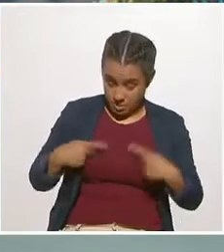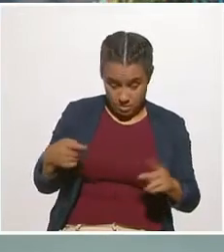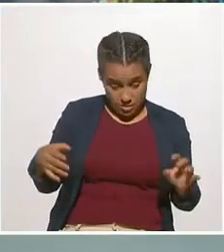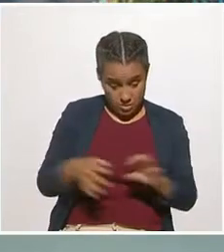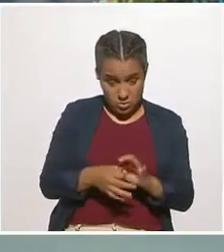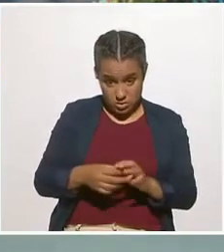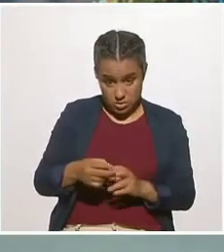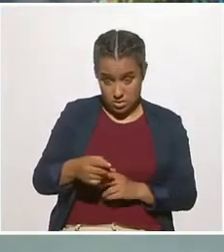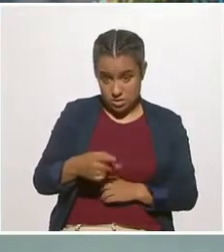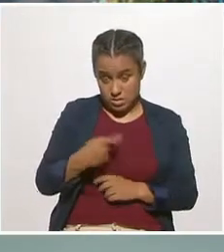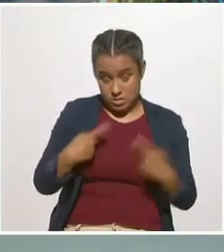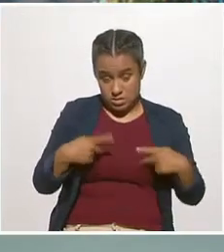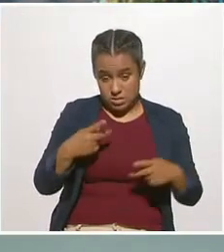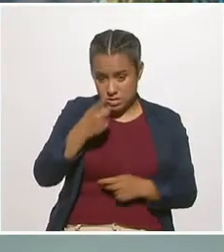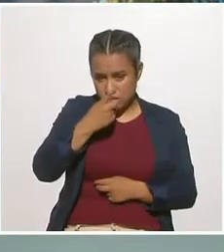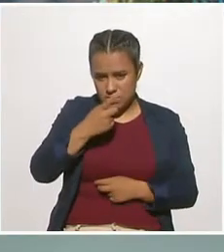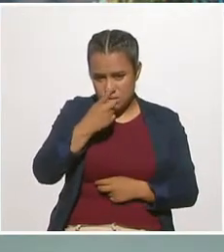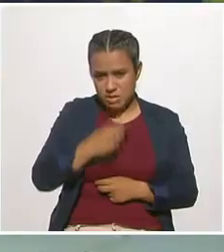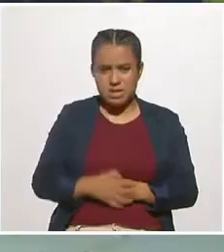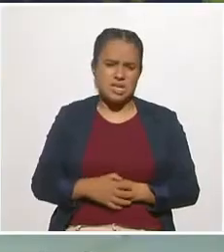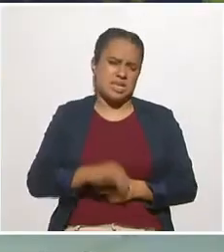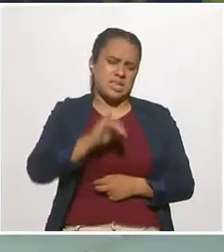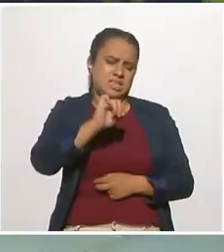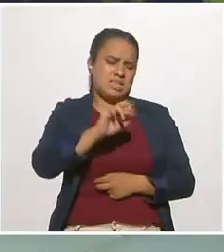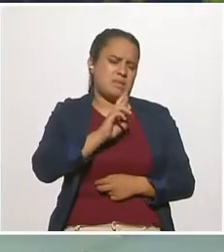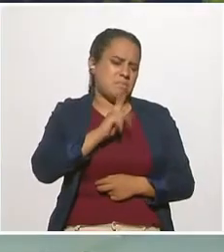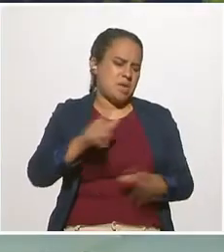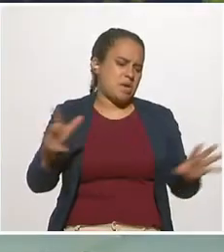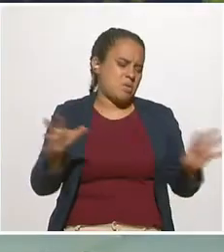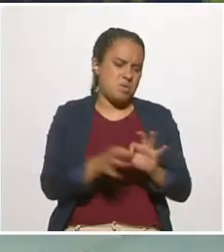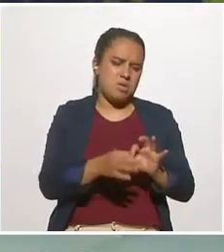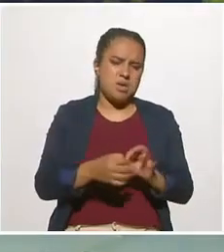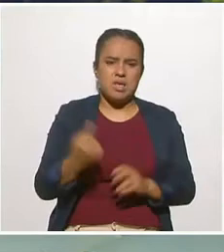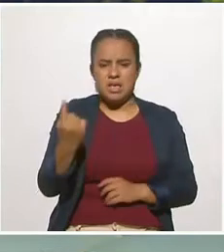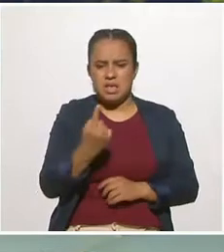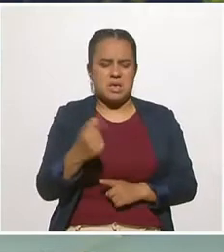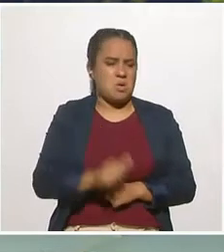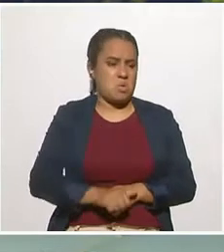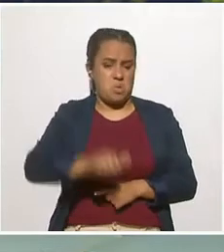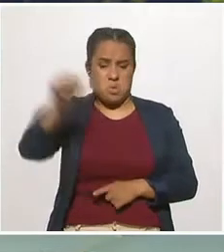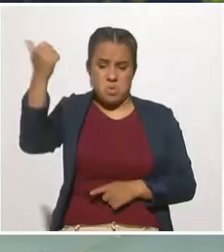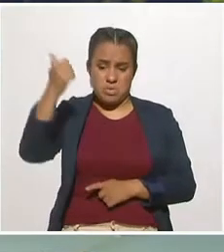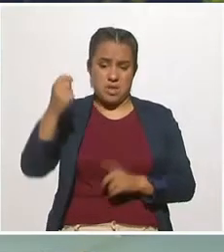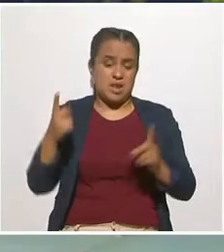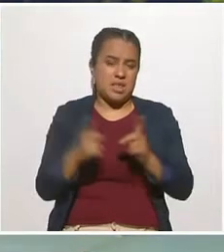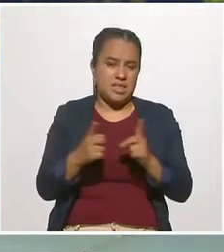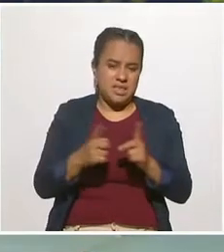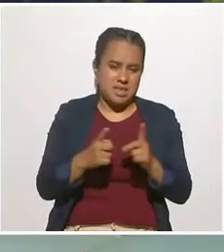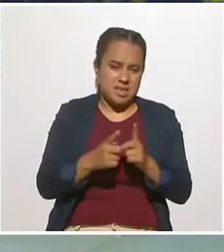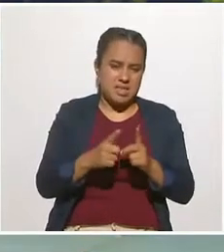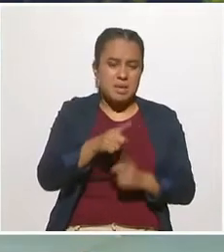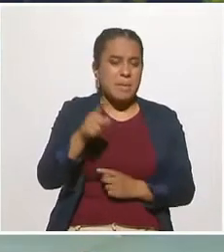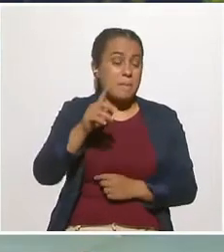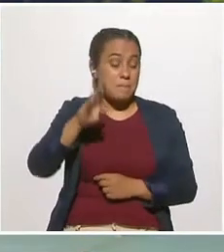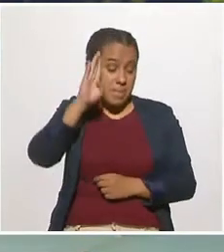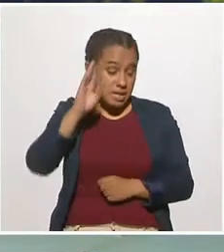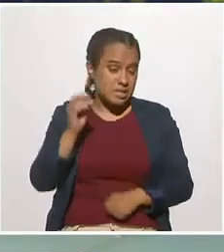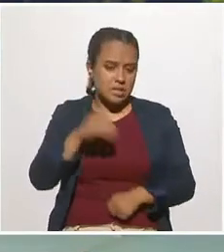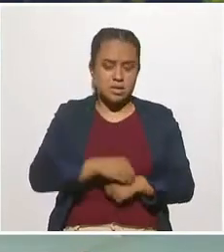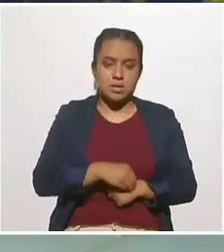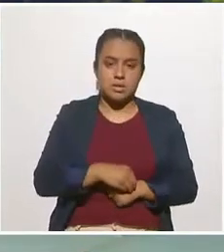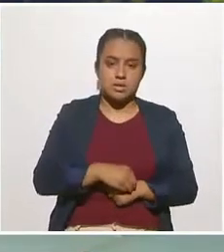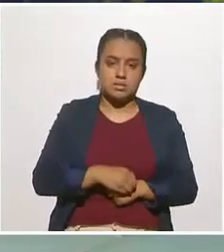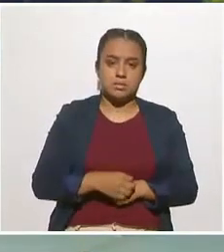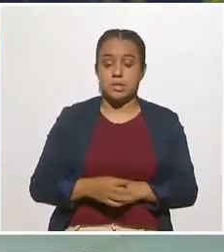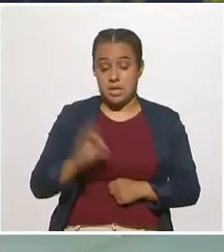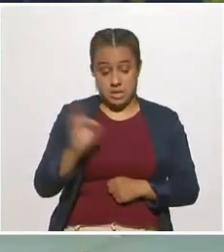Es muchísimo más adecuada que cualquier otra dieta que nosotros queramos implementar. E incluso si estamos en México, pues